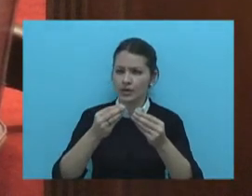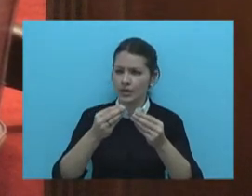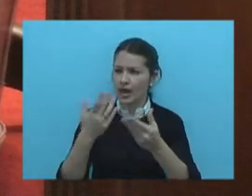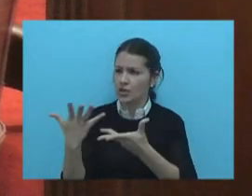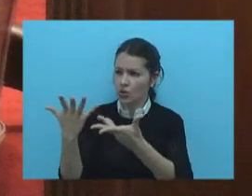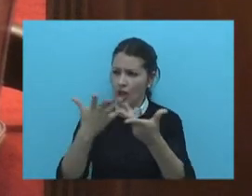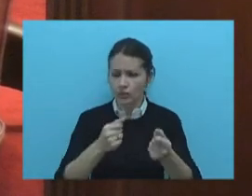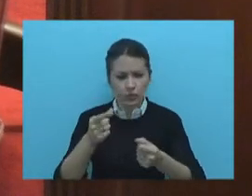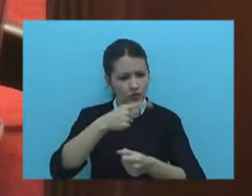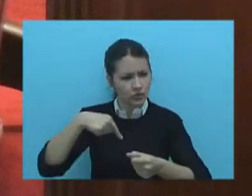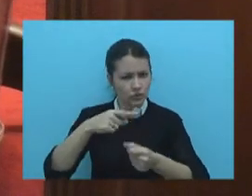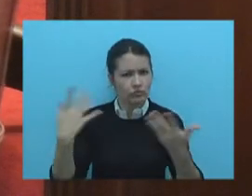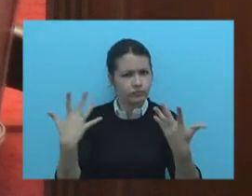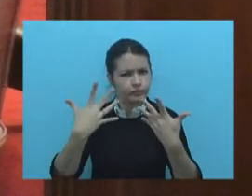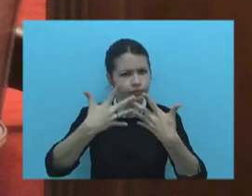integración.